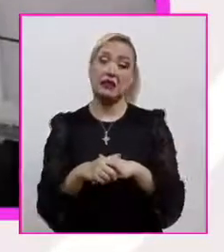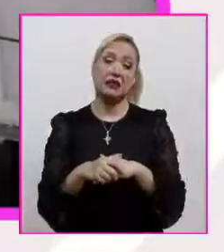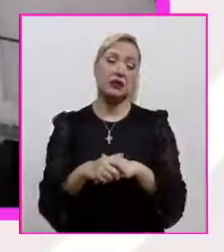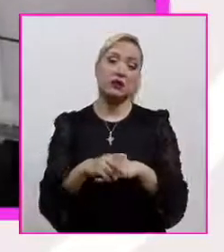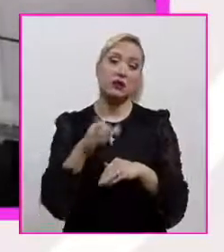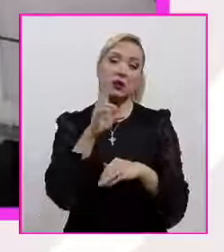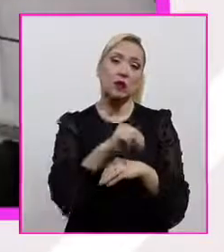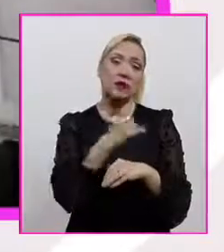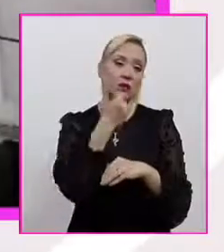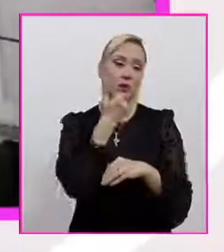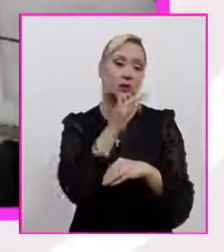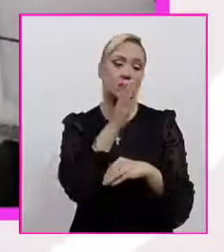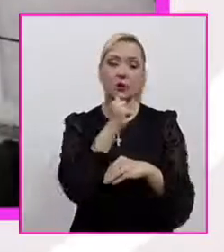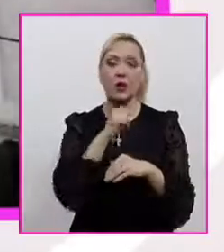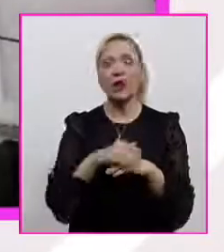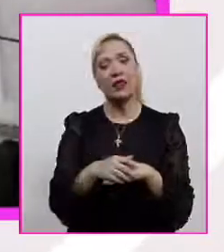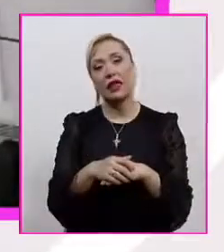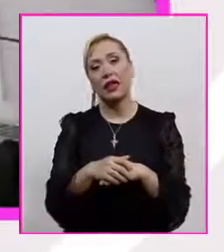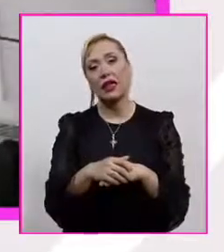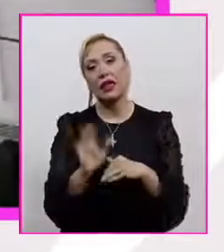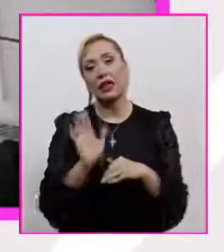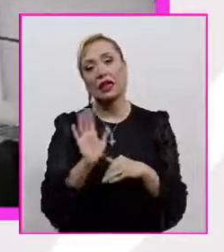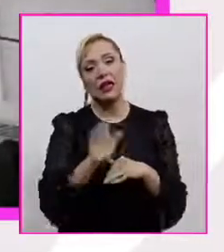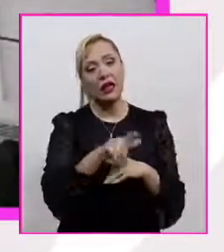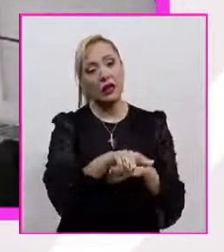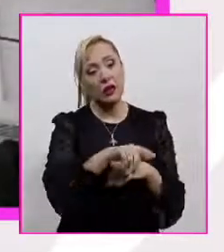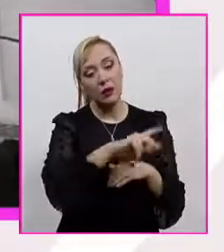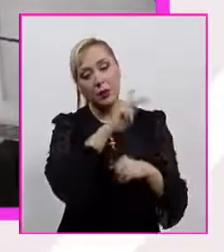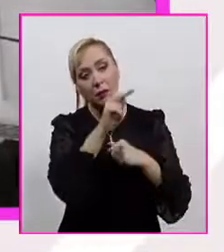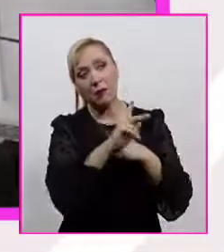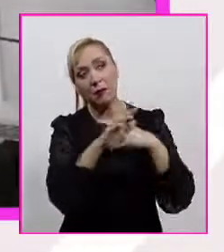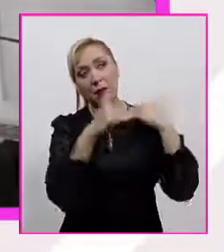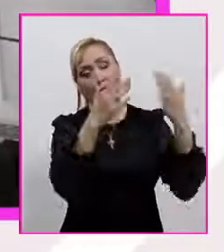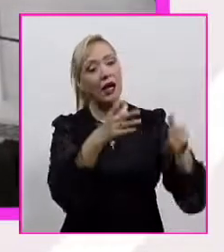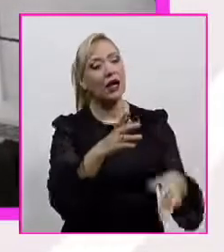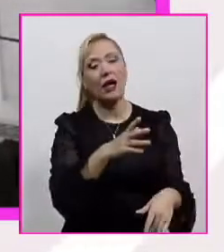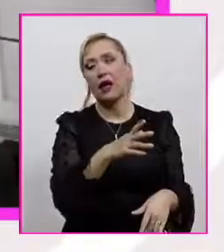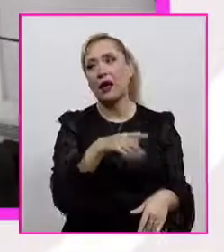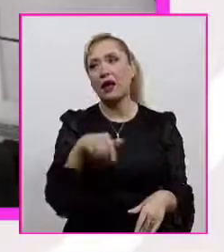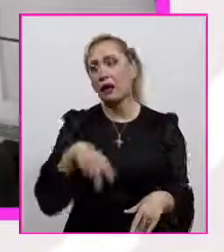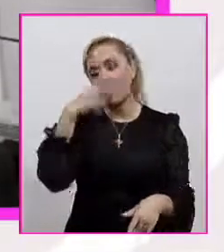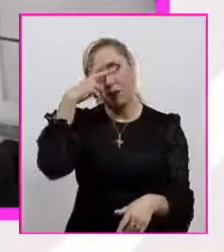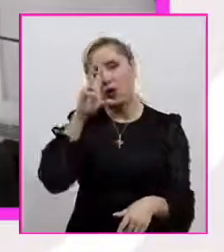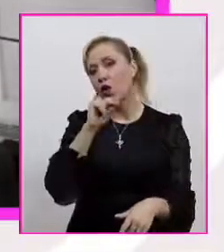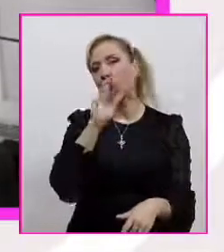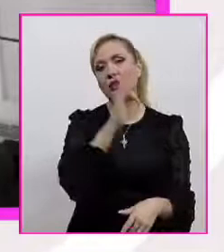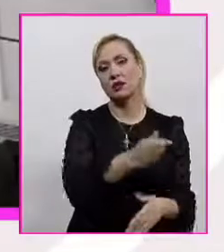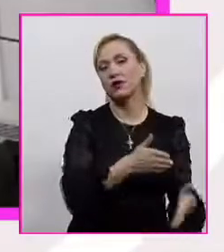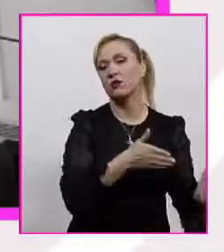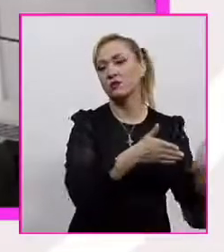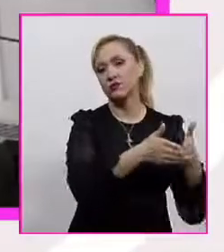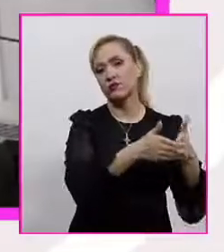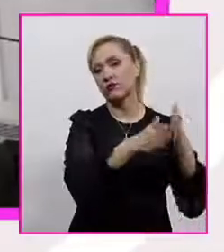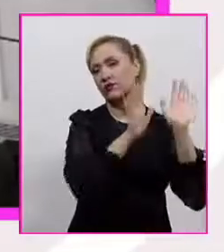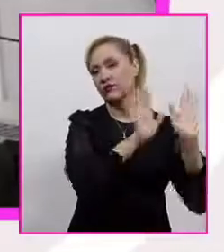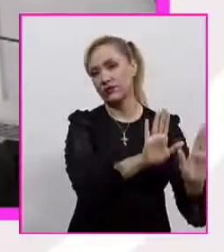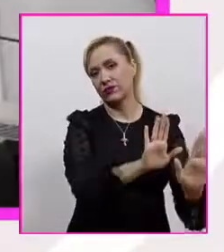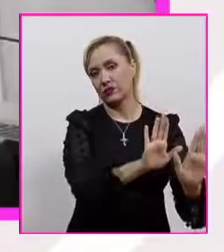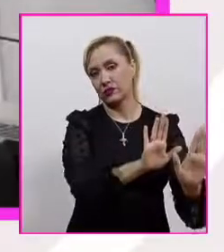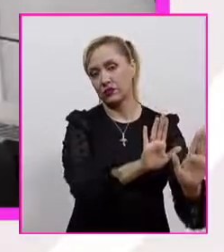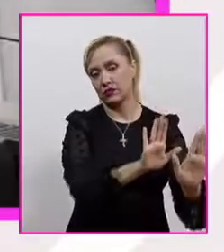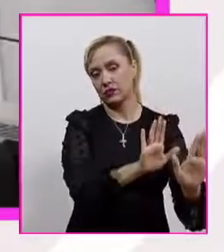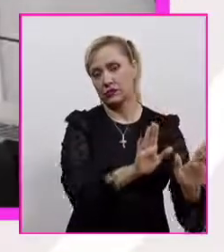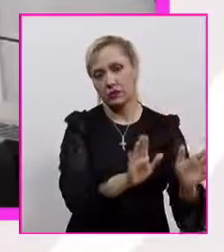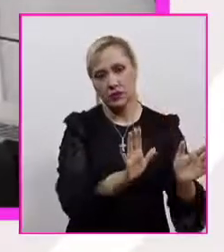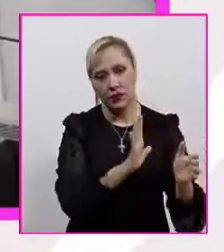no, que por el momento no se va a aperturar porque esa nacionalidad tiene restricciones, es decir, lo que eso quiera decir en realidad, es decir, que